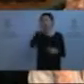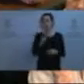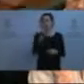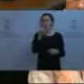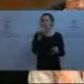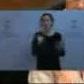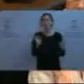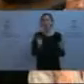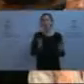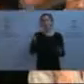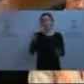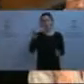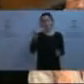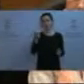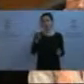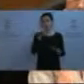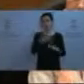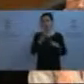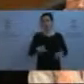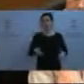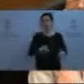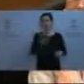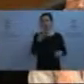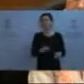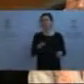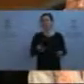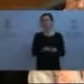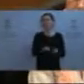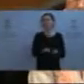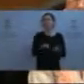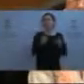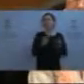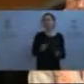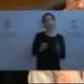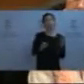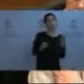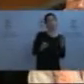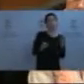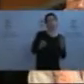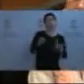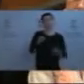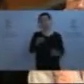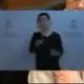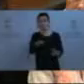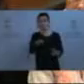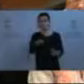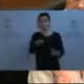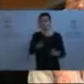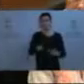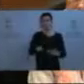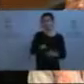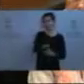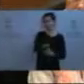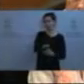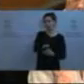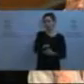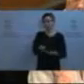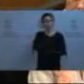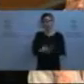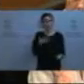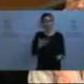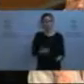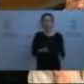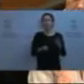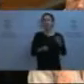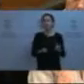costará mucho más, que claro, si usted es al final, donde pudiendo poner cuatro, van a acabar poniendo catorce de todos los asturianos para arreglarlo, pues es posible que sí, o si no el